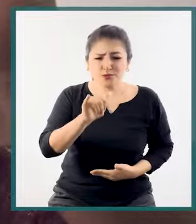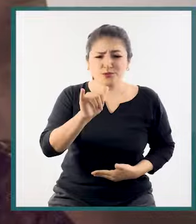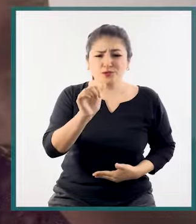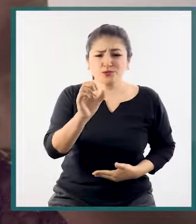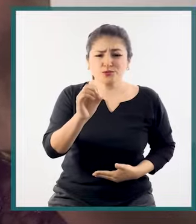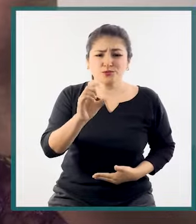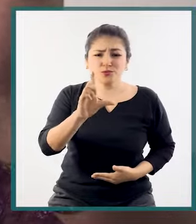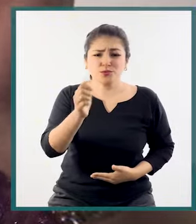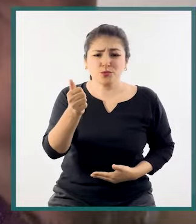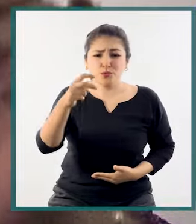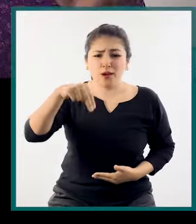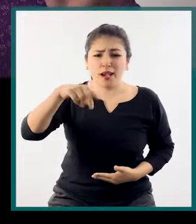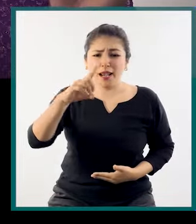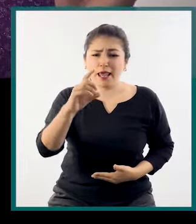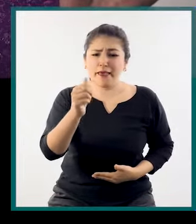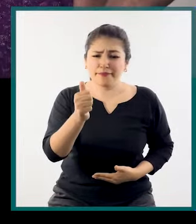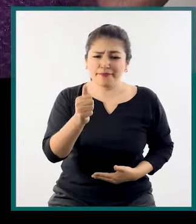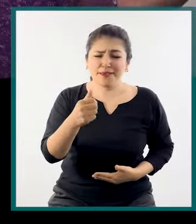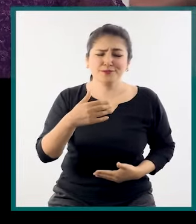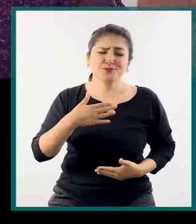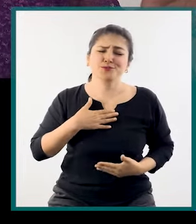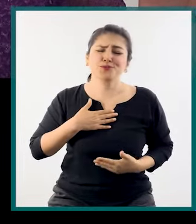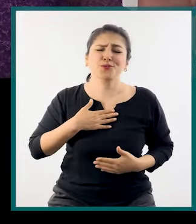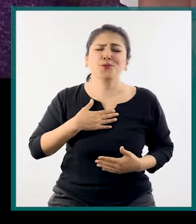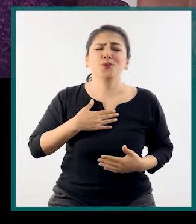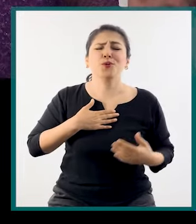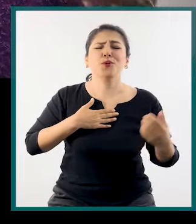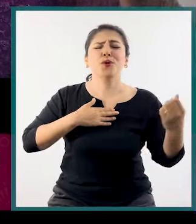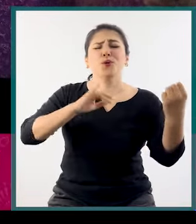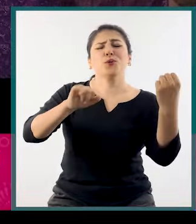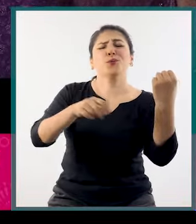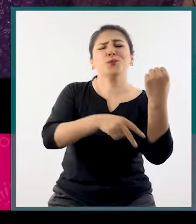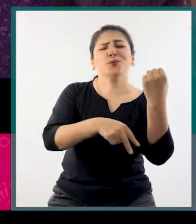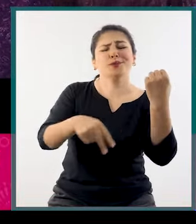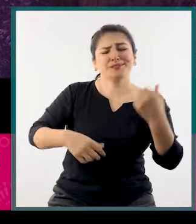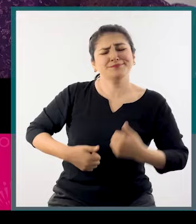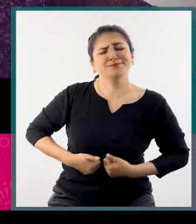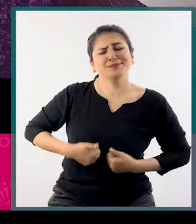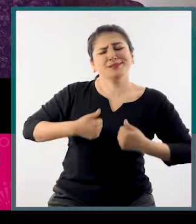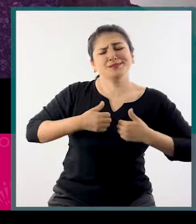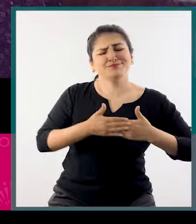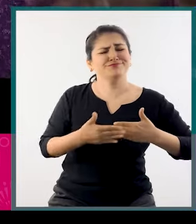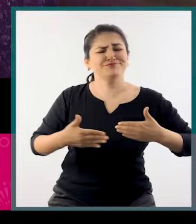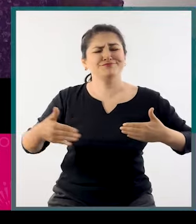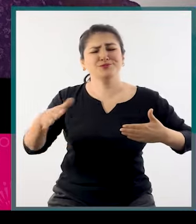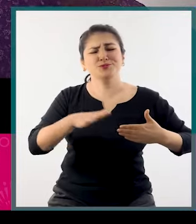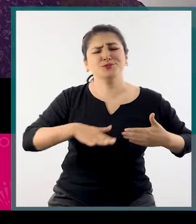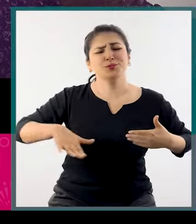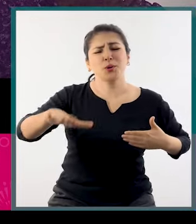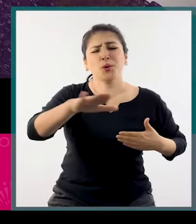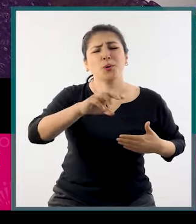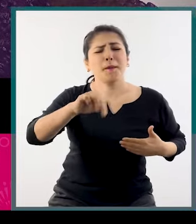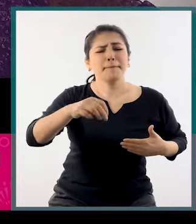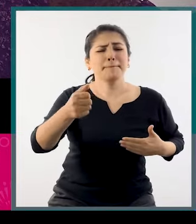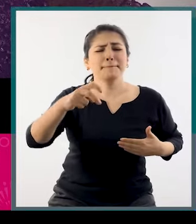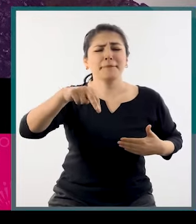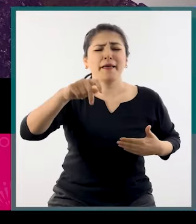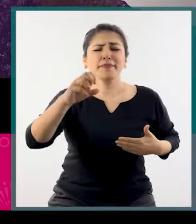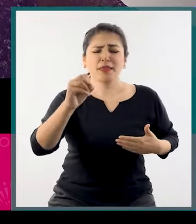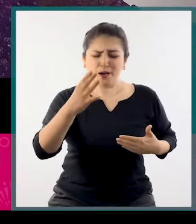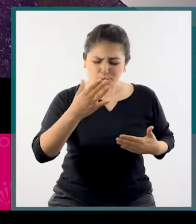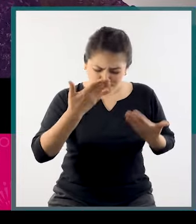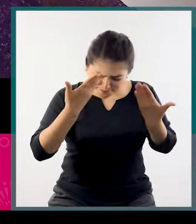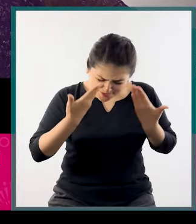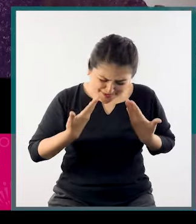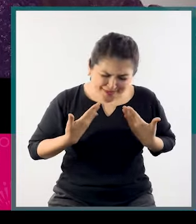Cayupe, Yolanda de Carhuamayo. Yo soy de Junín por vida. El Mántaro